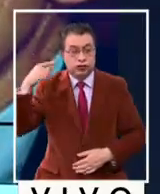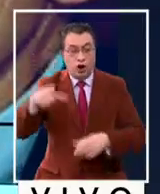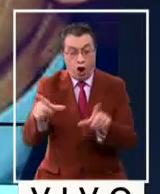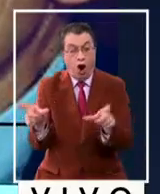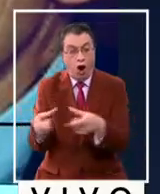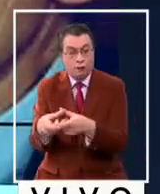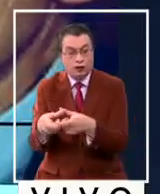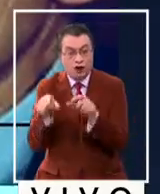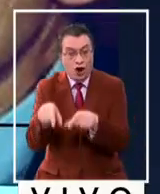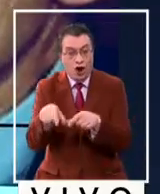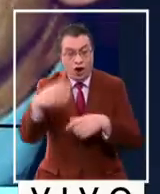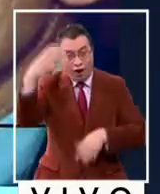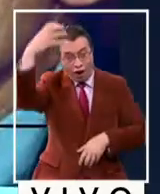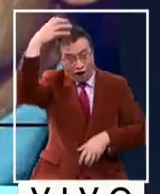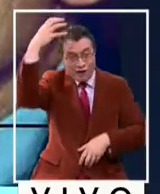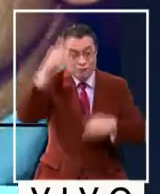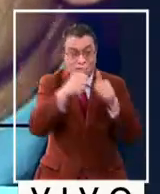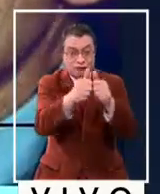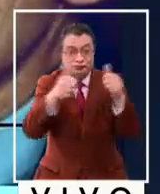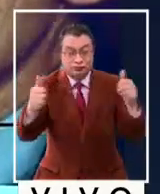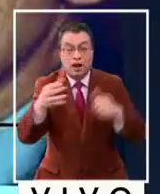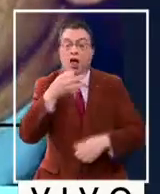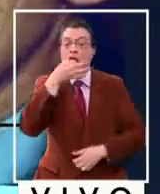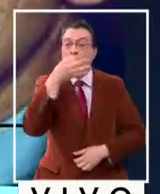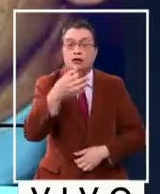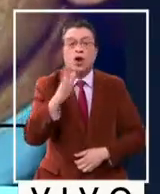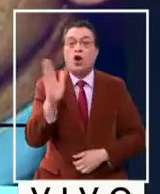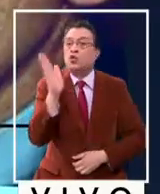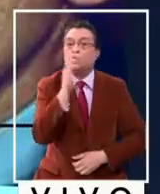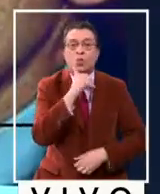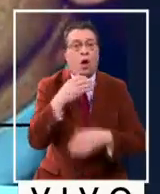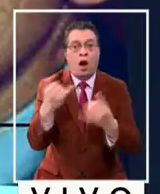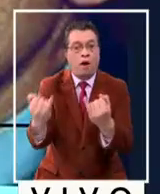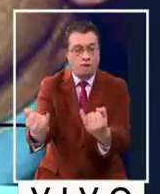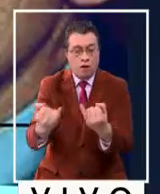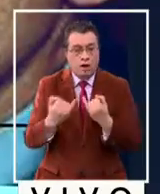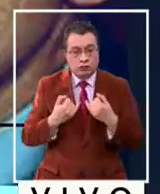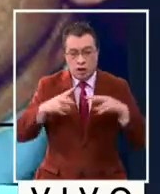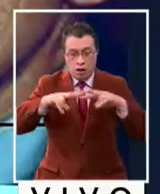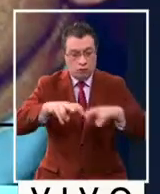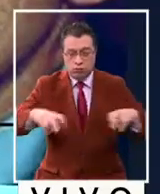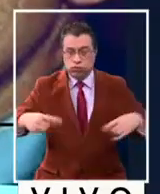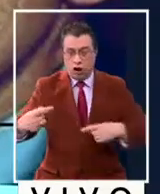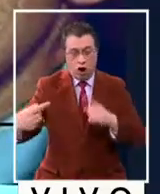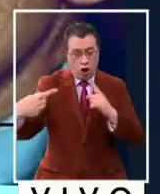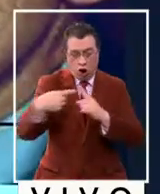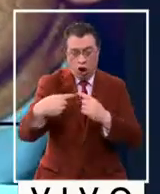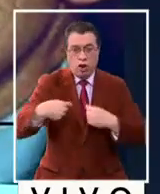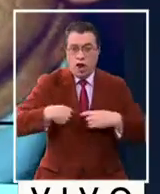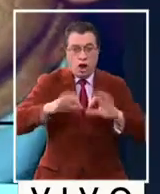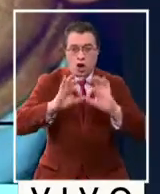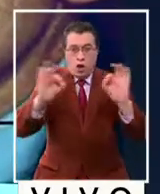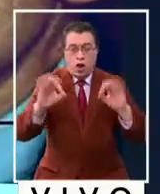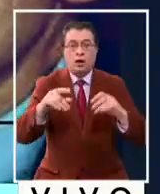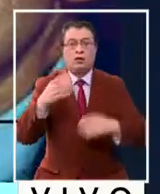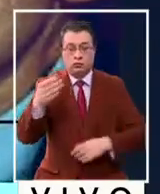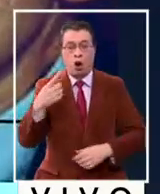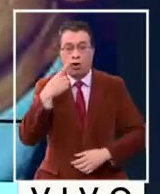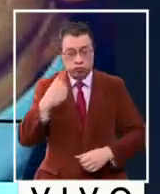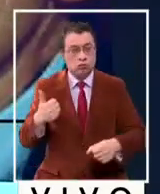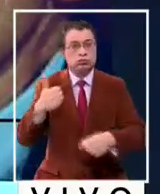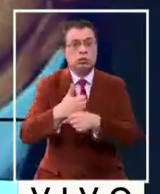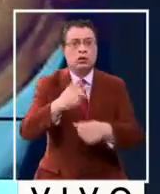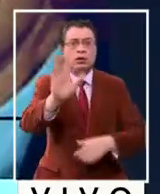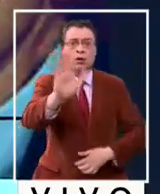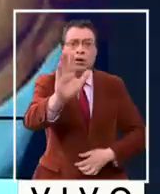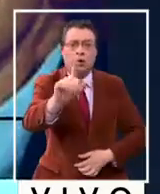comité de la conferencia episcopal aseguraba que no había informaciones o investigaciones en su contra. Tuvo que salir el padre Astaburuaga a